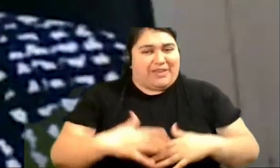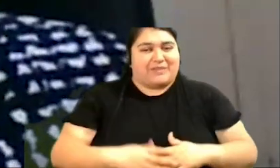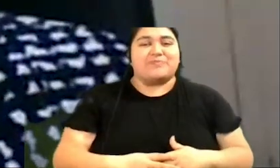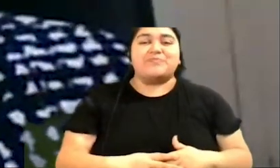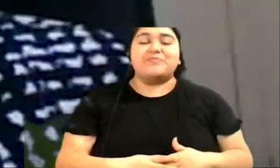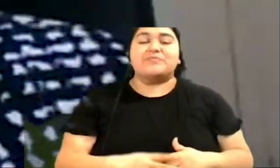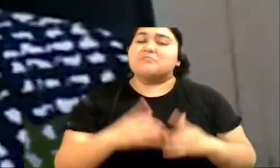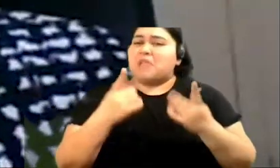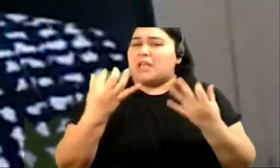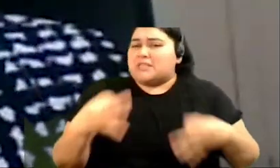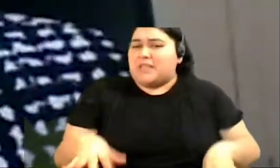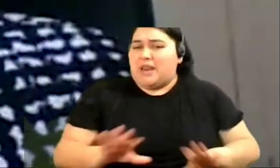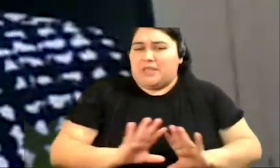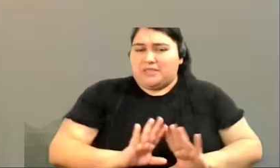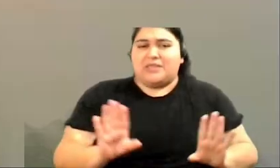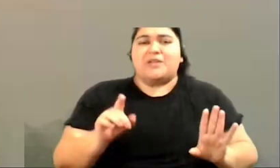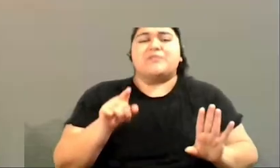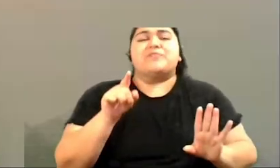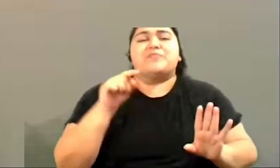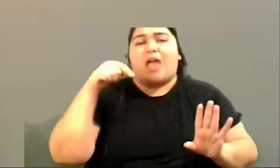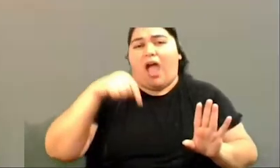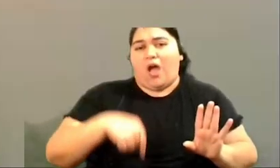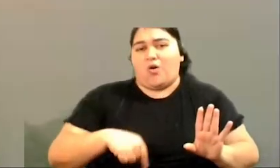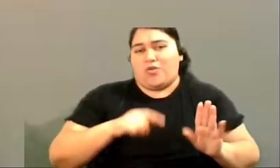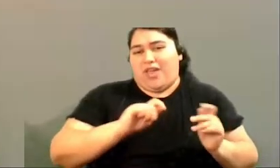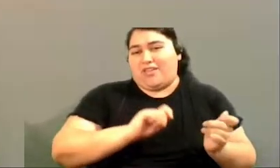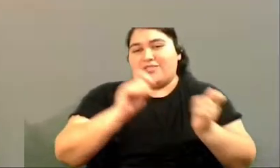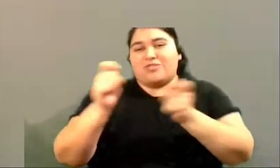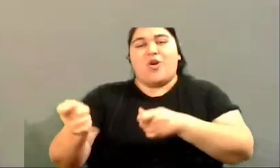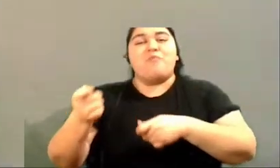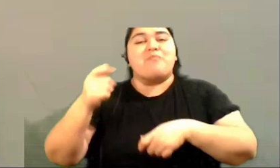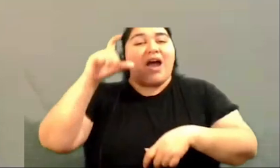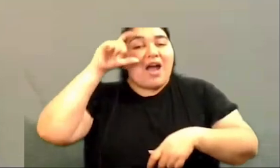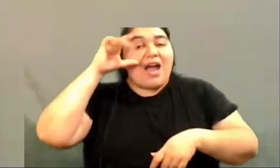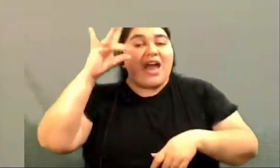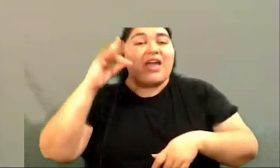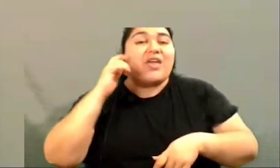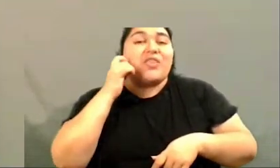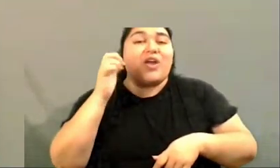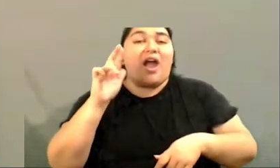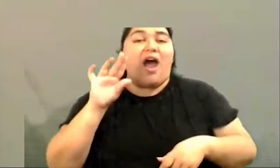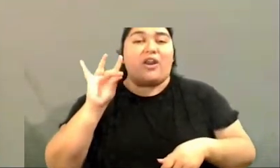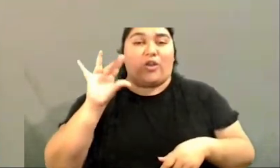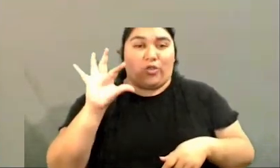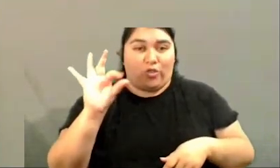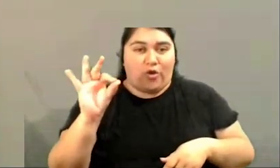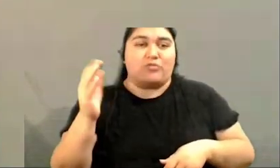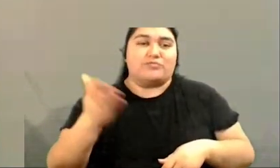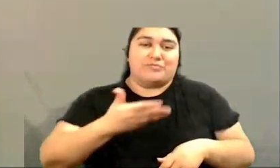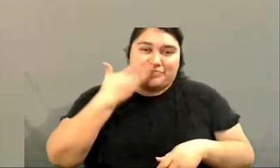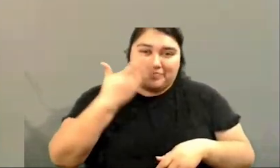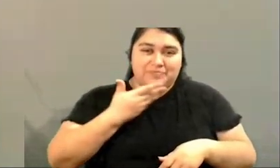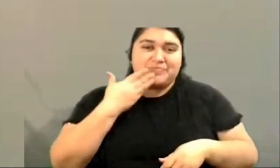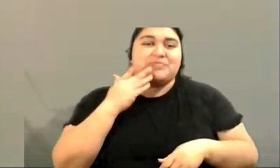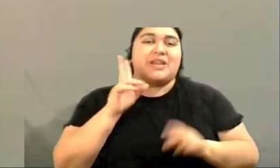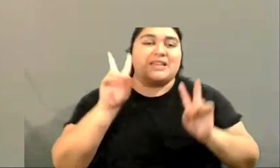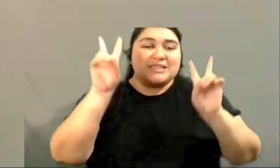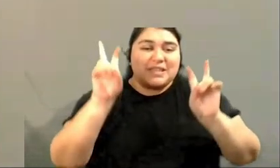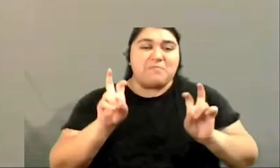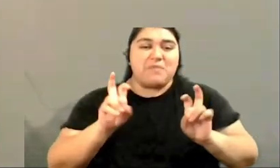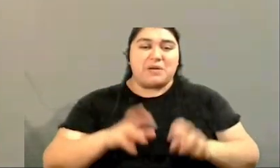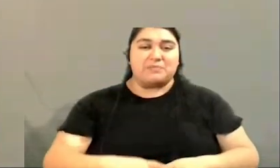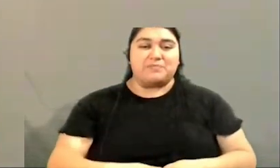Bueno, excelente. Bueno, vamos a pasarle ahora a Edgardo la palabra para arrancar con el tema, entonces.